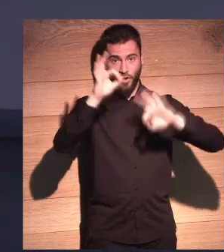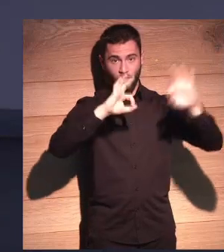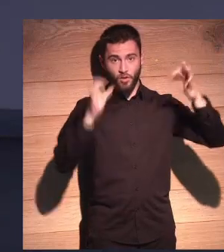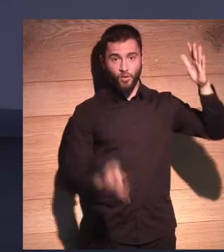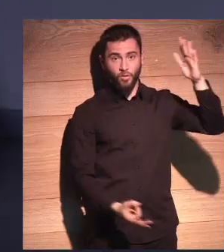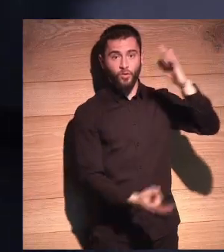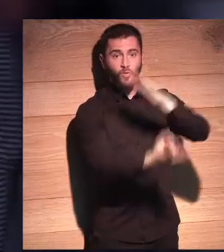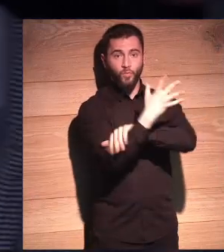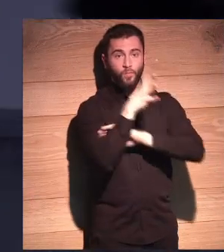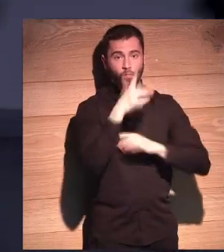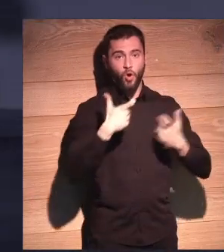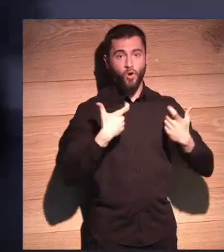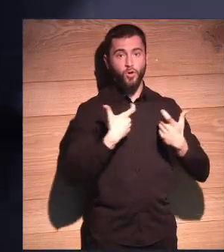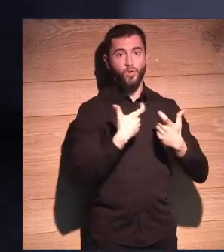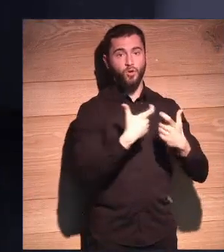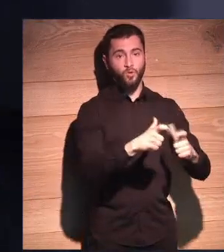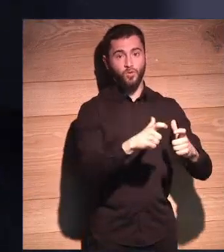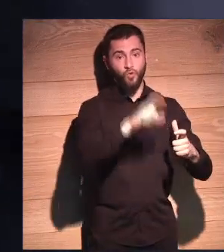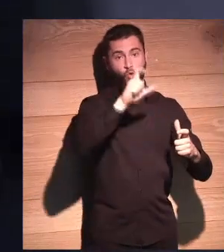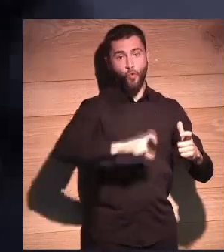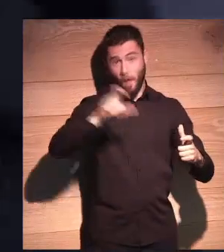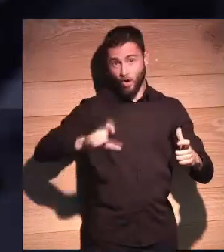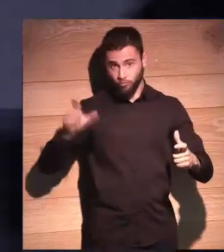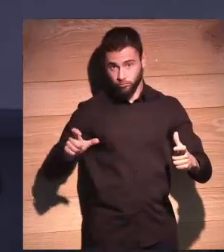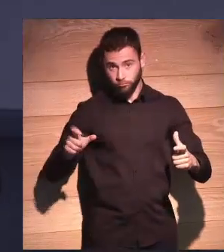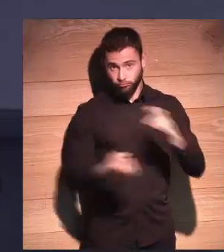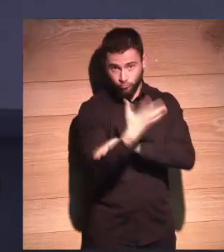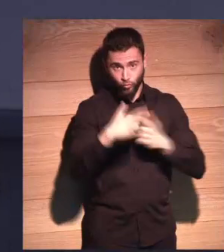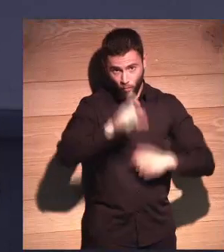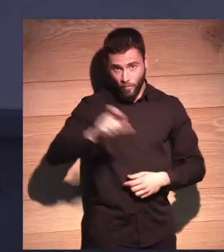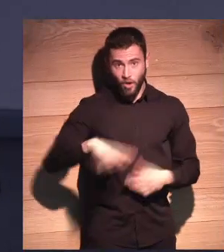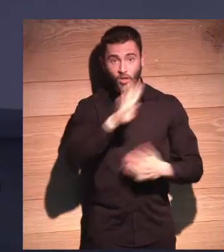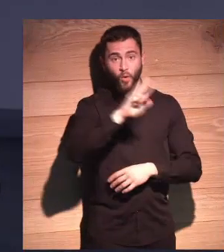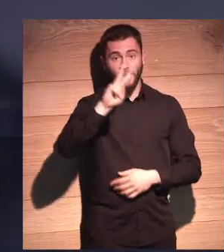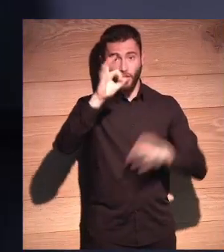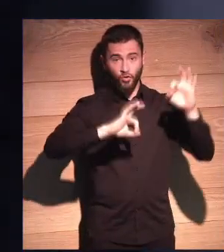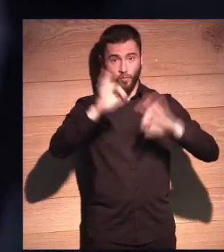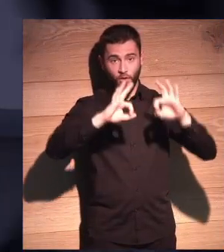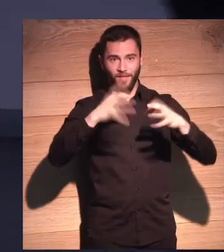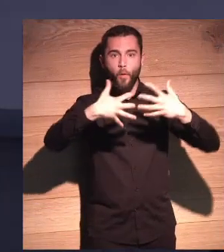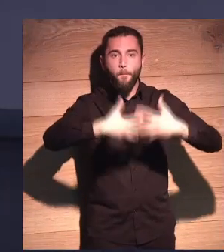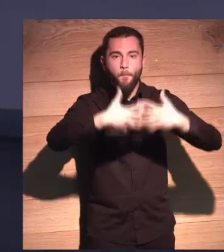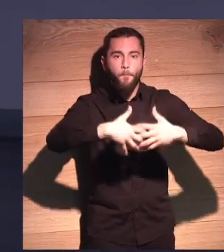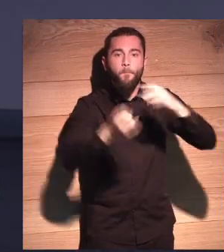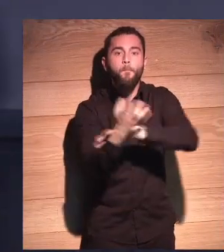por el sector, por los humanos, y el 42% por máquinas.